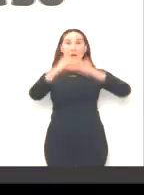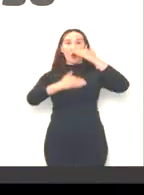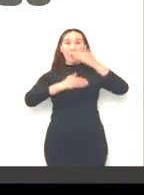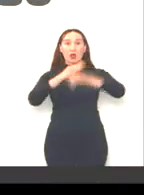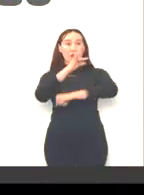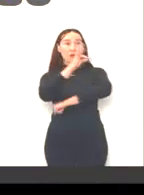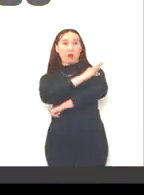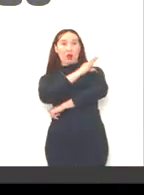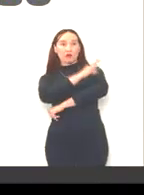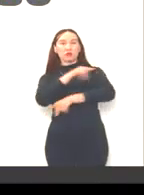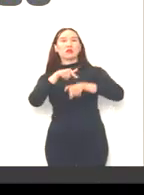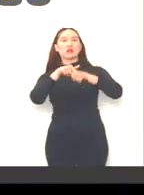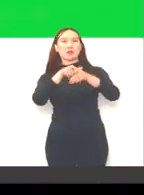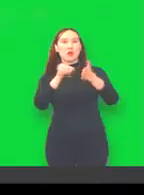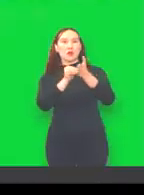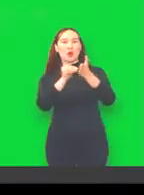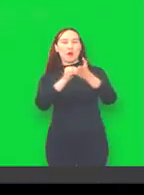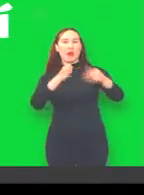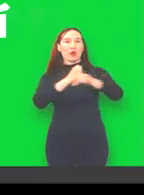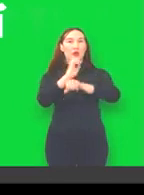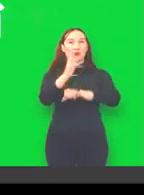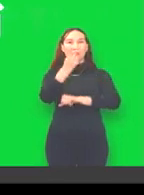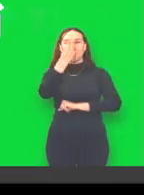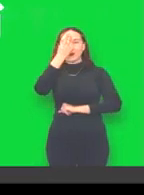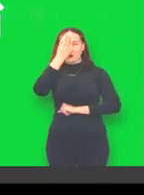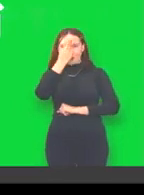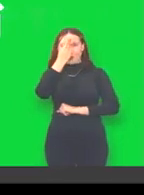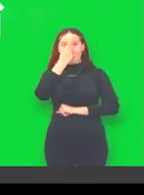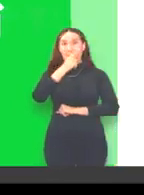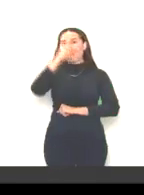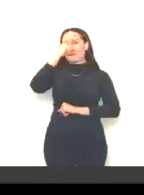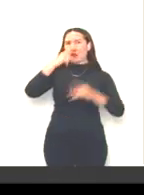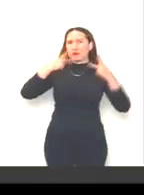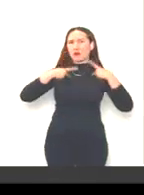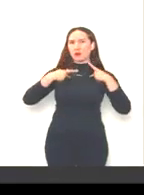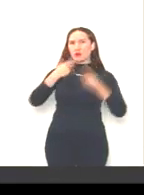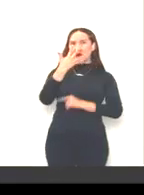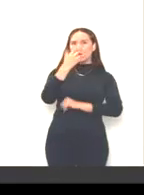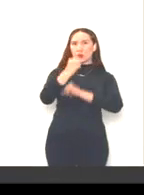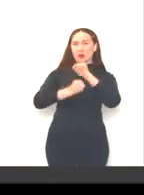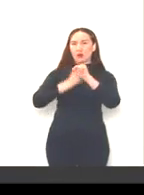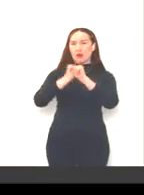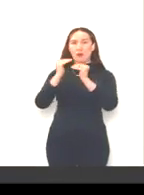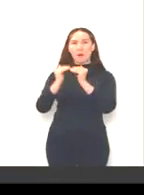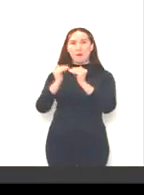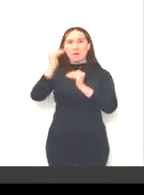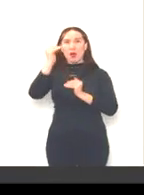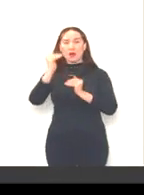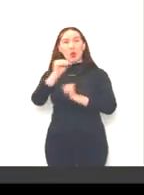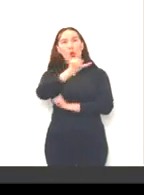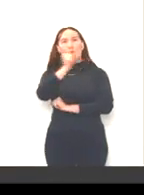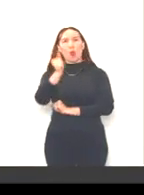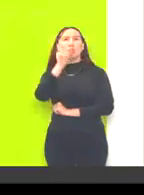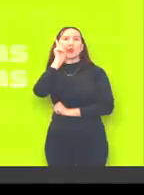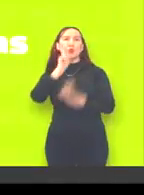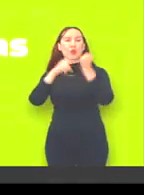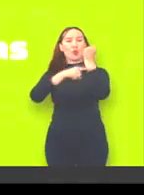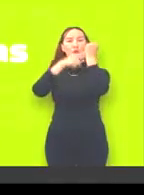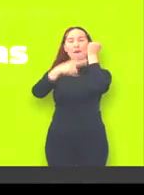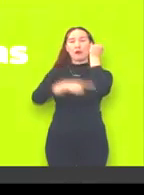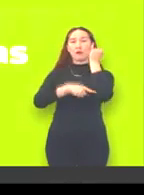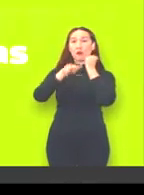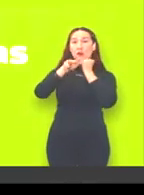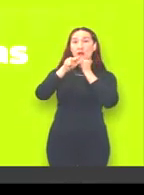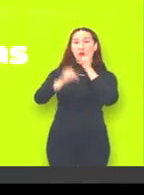Continúa el proceso de vacunación en el estado de San Luis Potosí para personas de 50 y más años, así como a